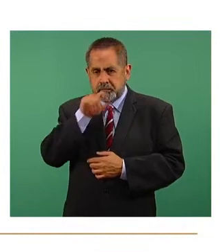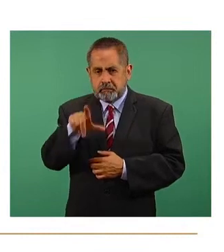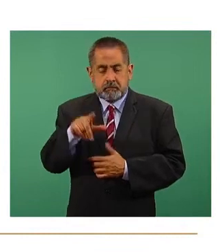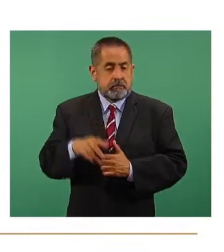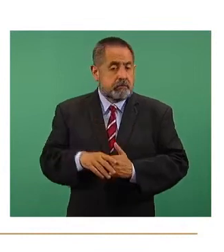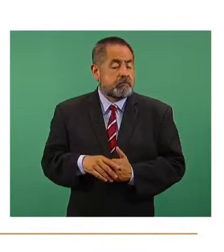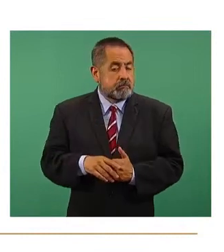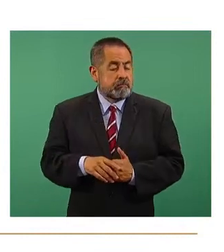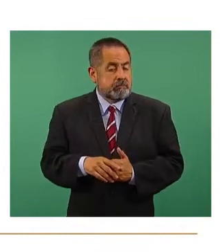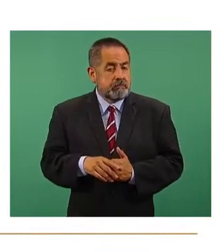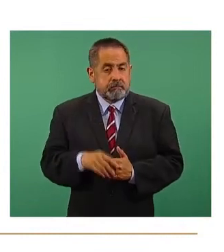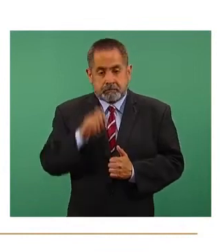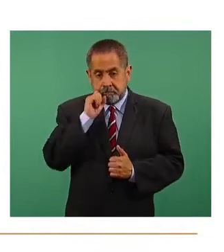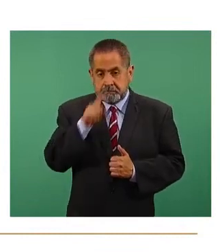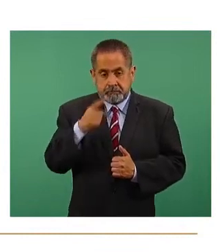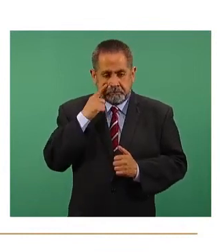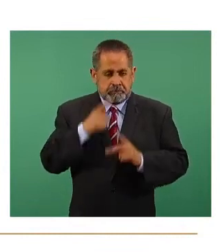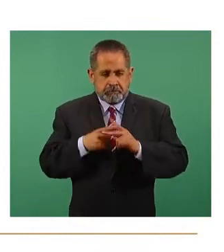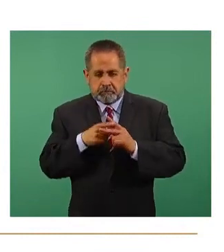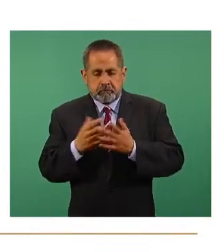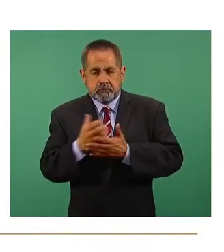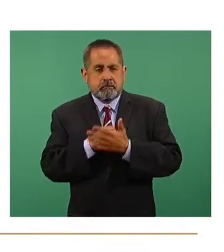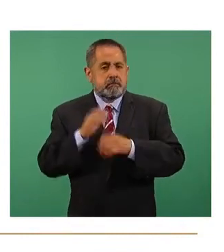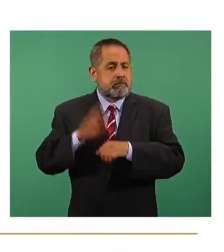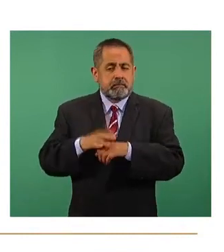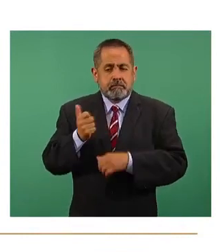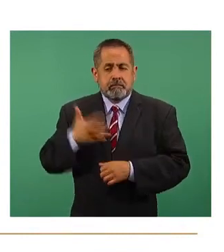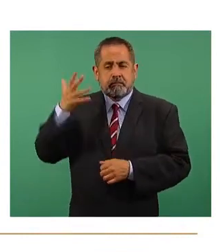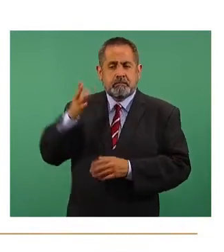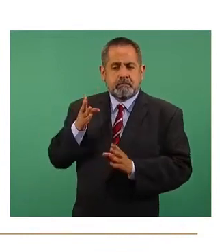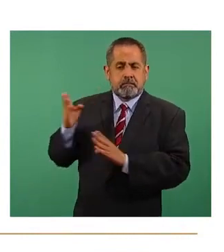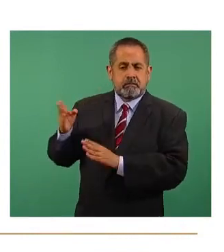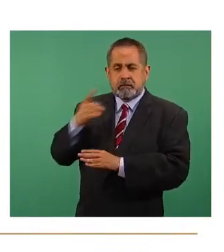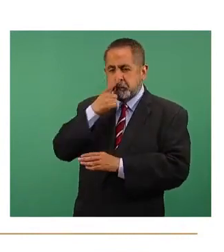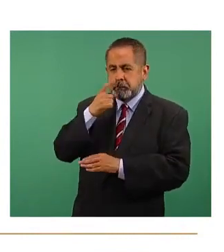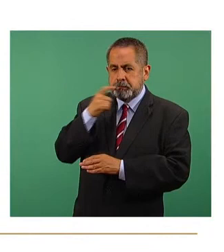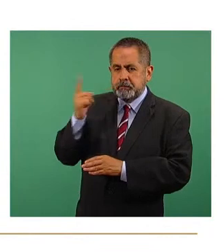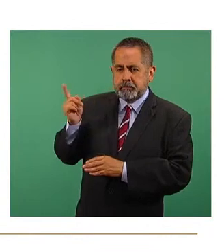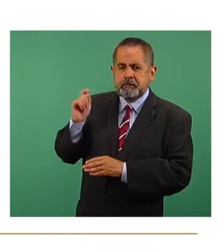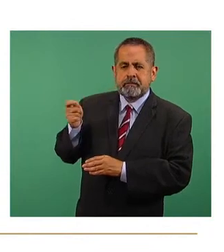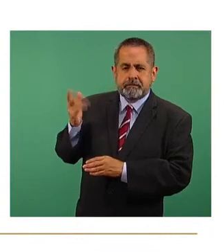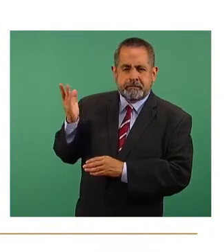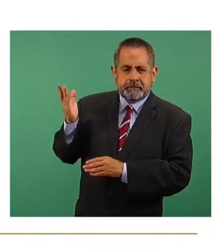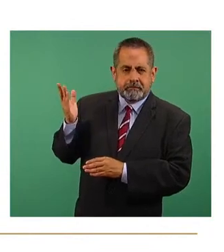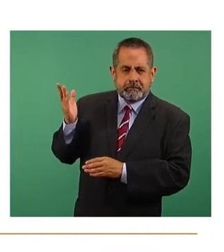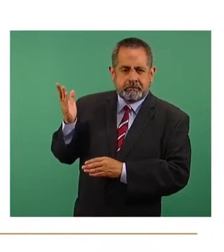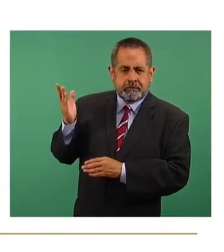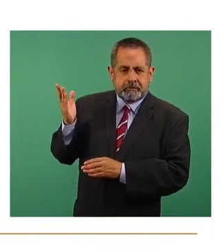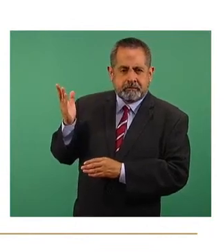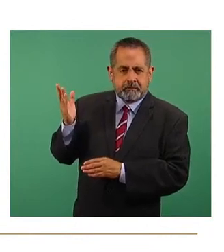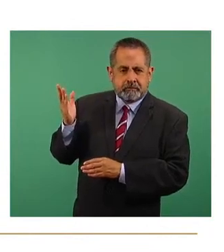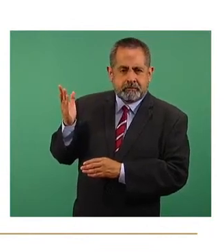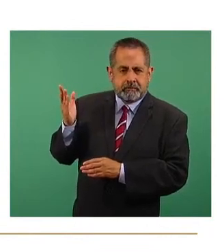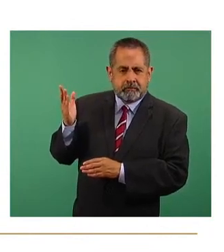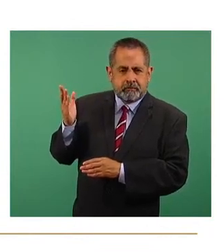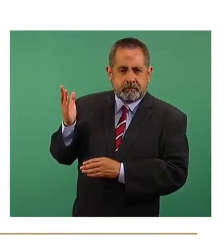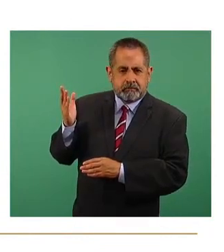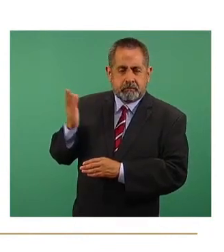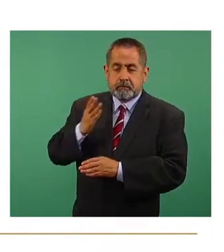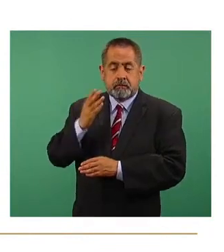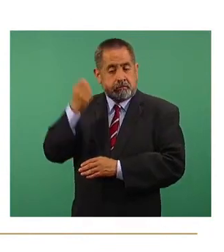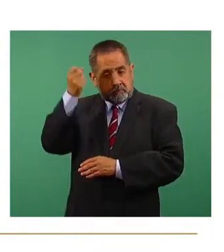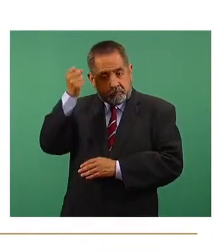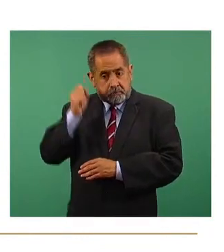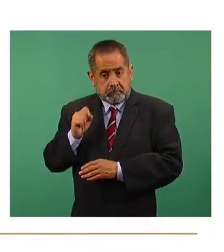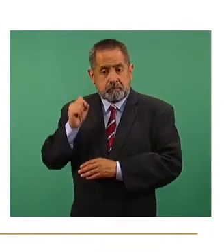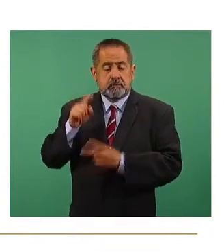es sin tomar en cuenta el margen. Y las más caras, 24.19 de Soriana en Los Mochis, Sinaloa, y 23.39 de BP